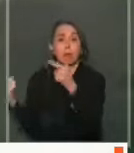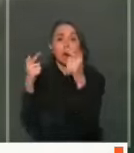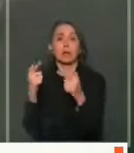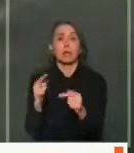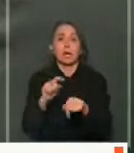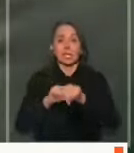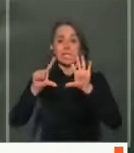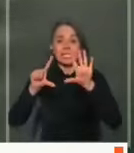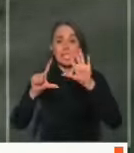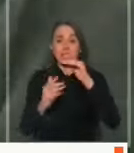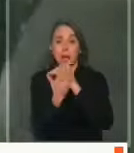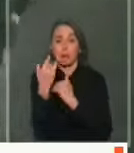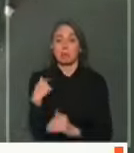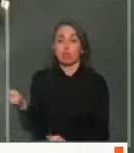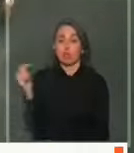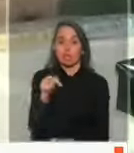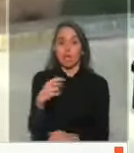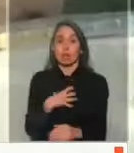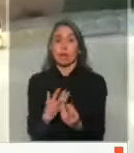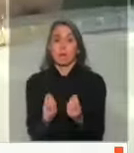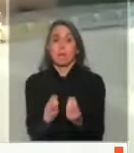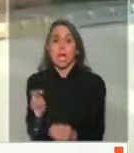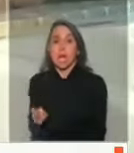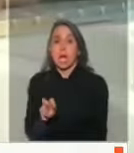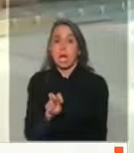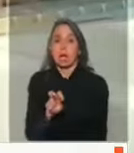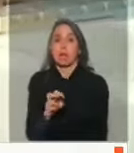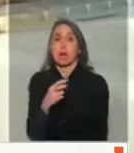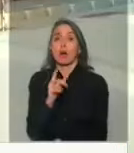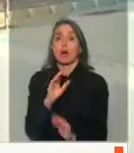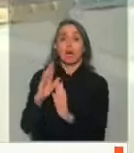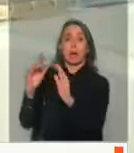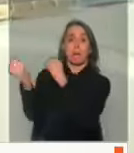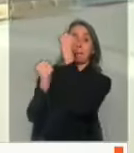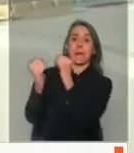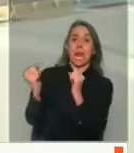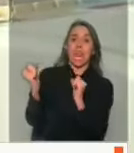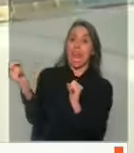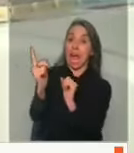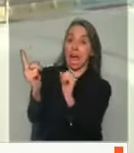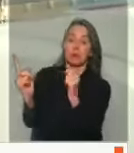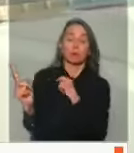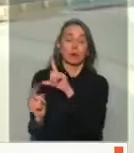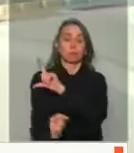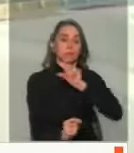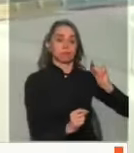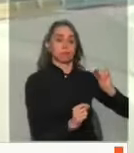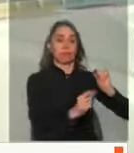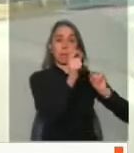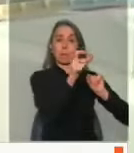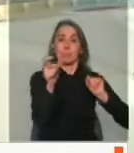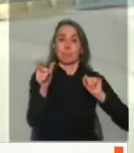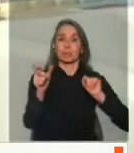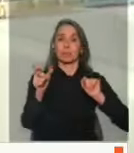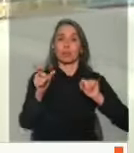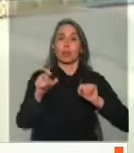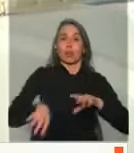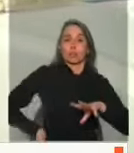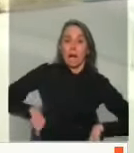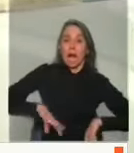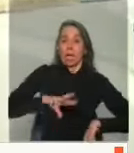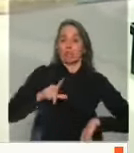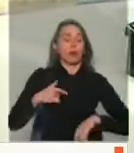7 y con miedo. Es que he visto pelea, he visto gente que están robándole a las